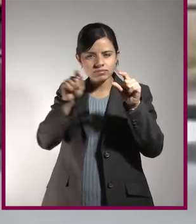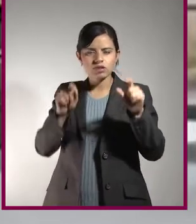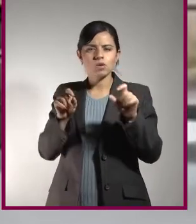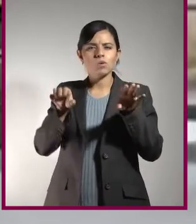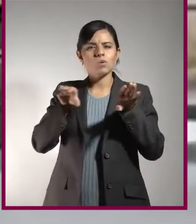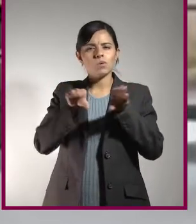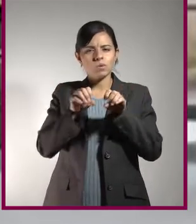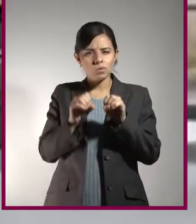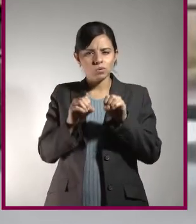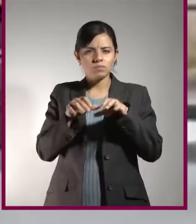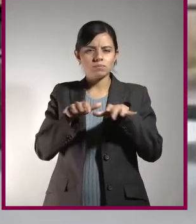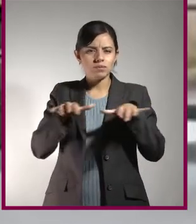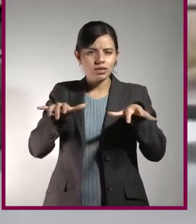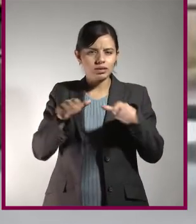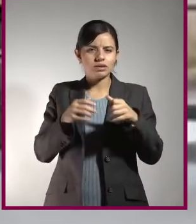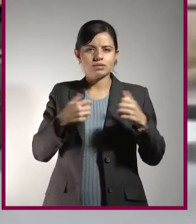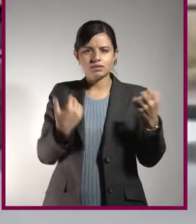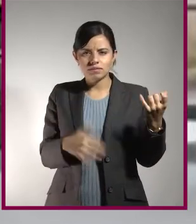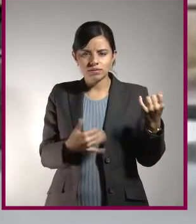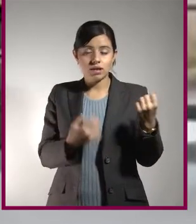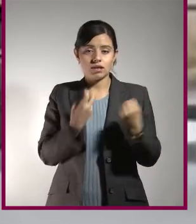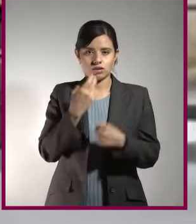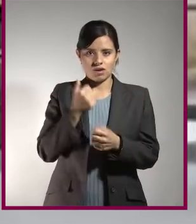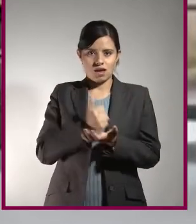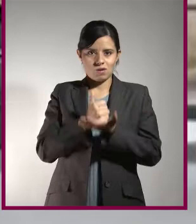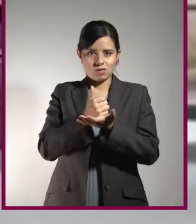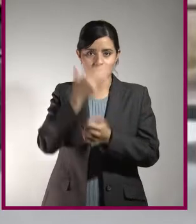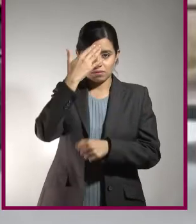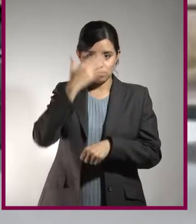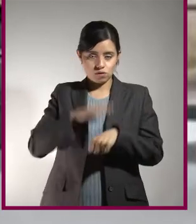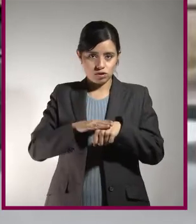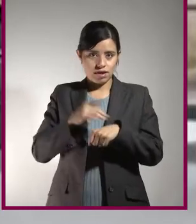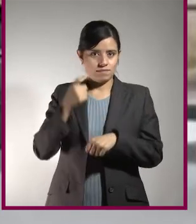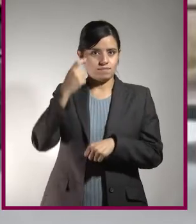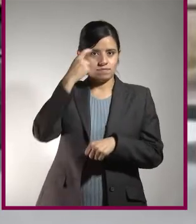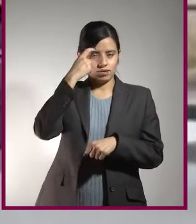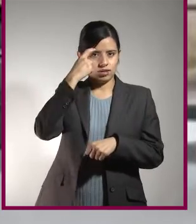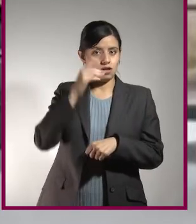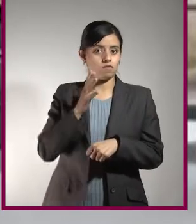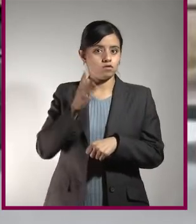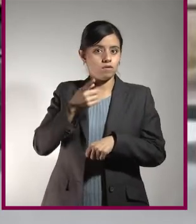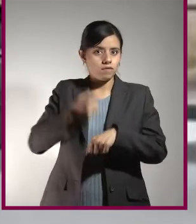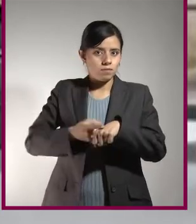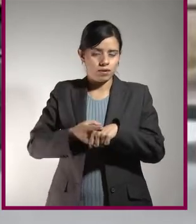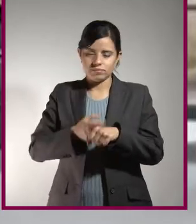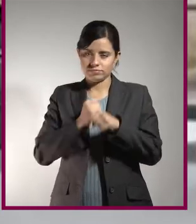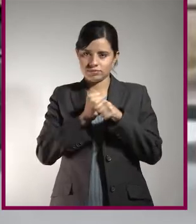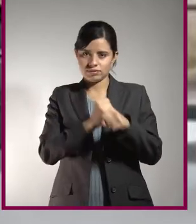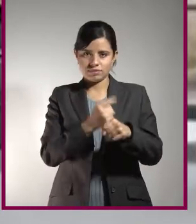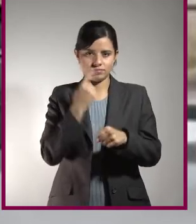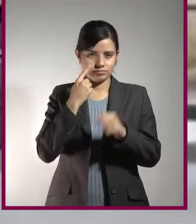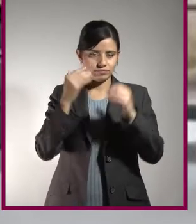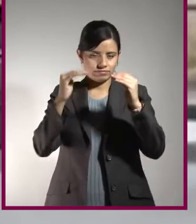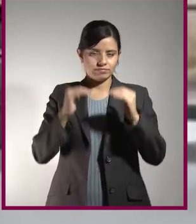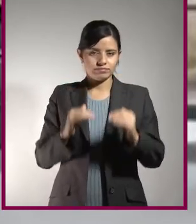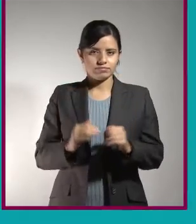la memoria y disminuye las posibilidades de padecer enfermedades degenerativas del cerebro en el futuro. Veamos la siguiente